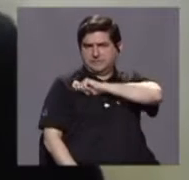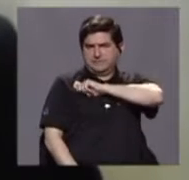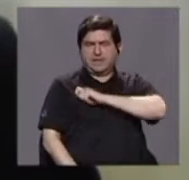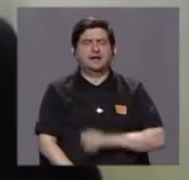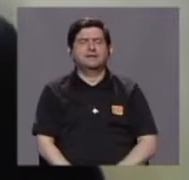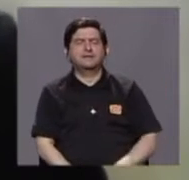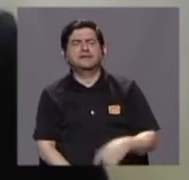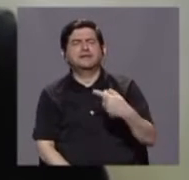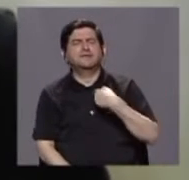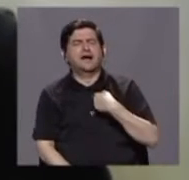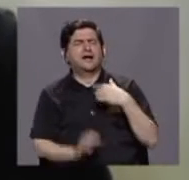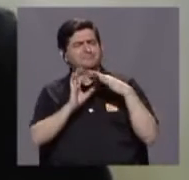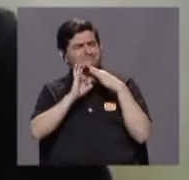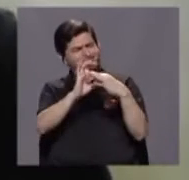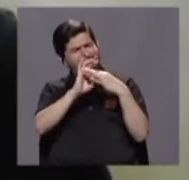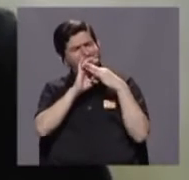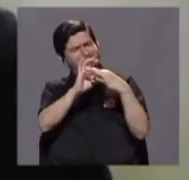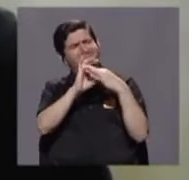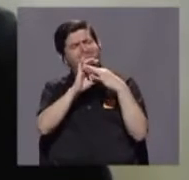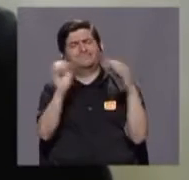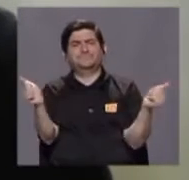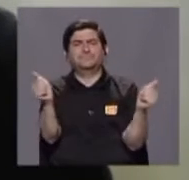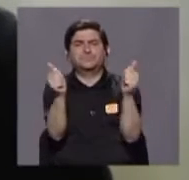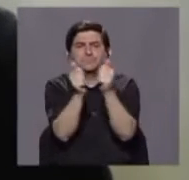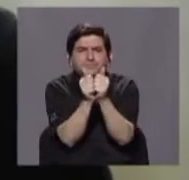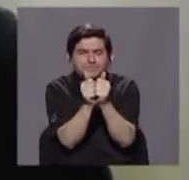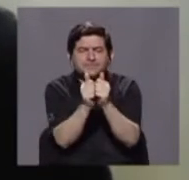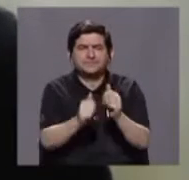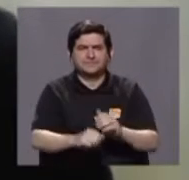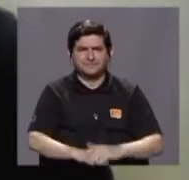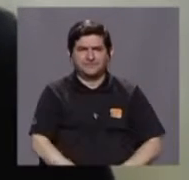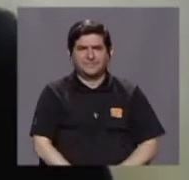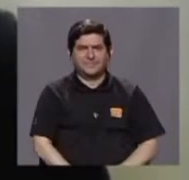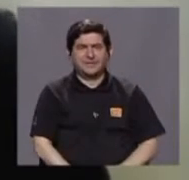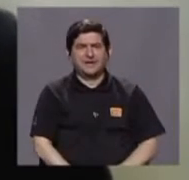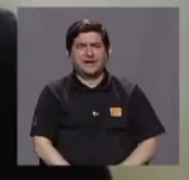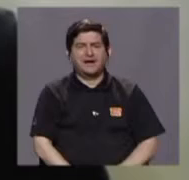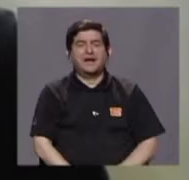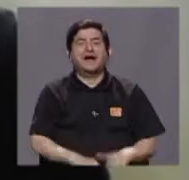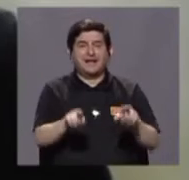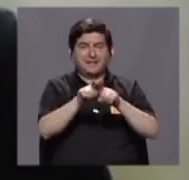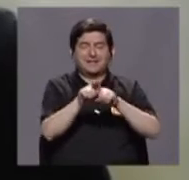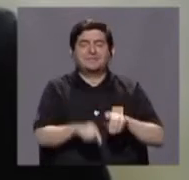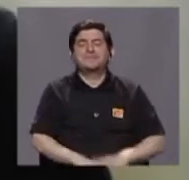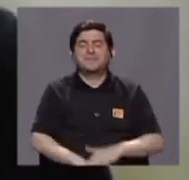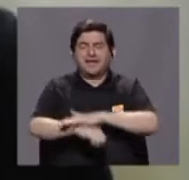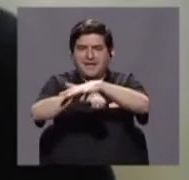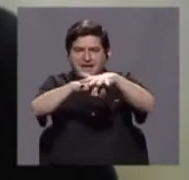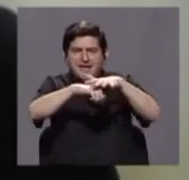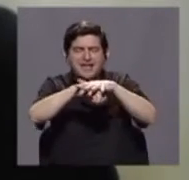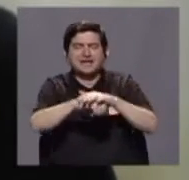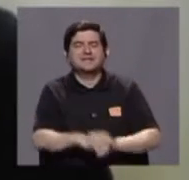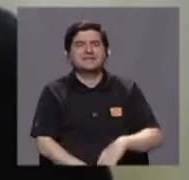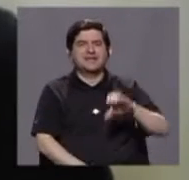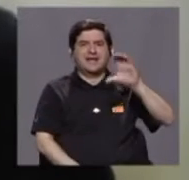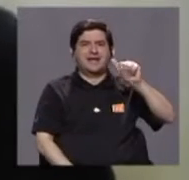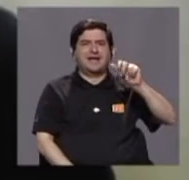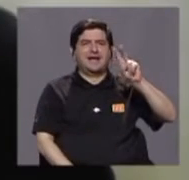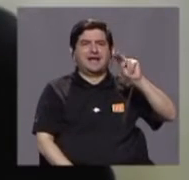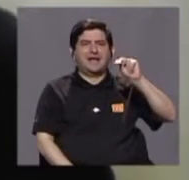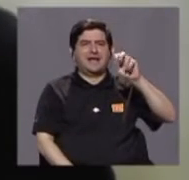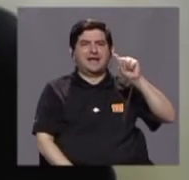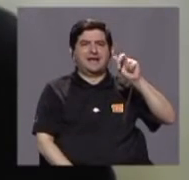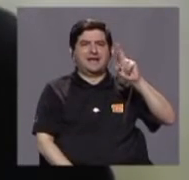siempre he tenido mucha relación con nuestros colegas canarios, Nacho Abasolo